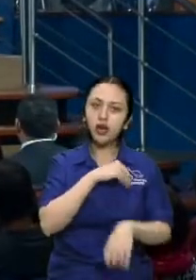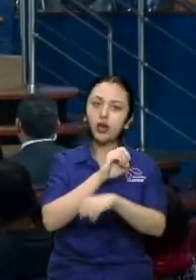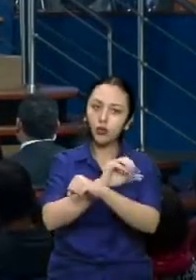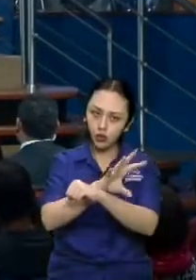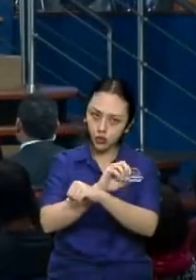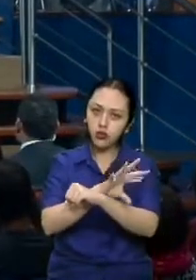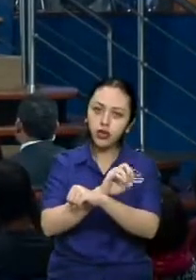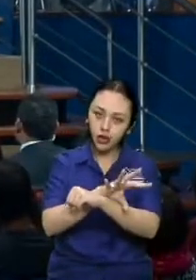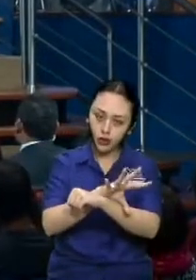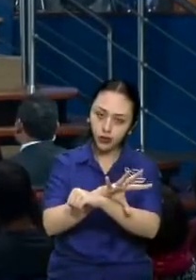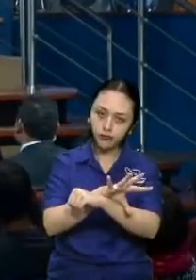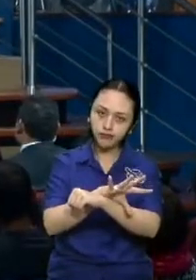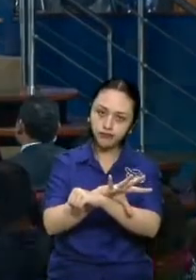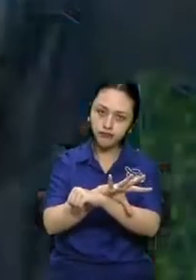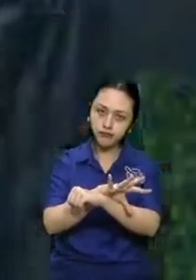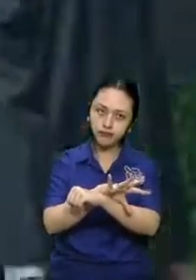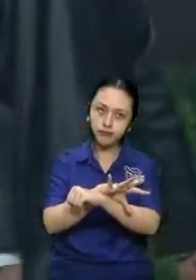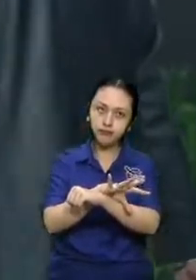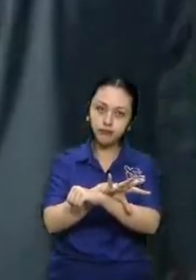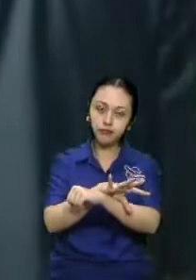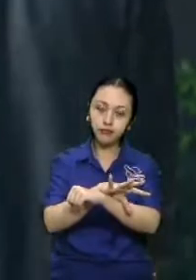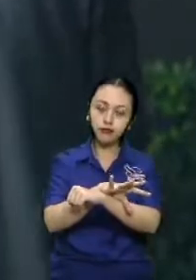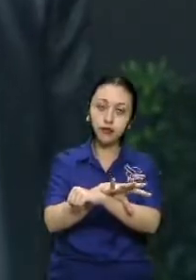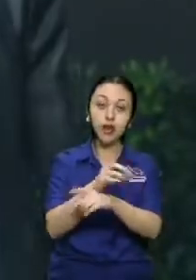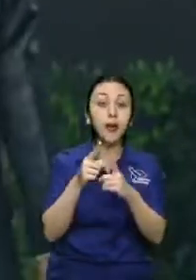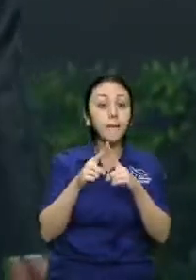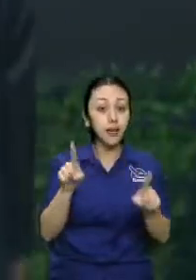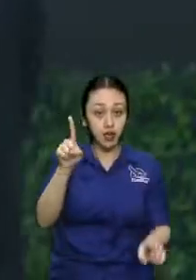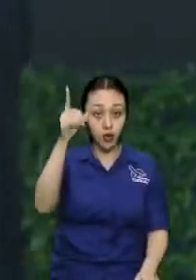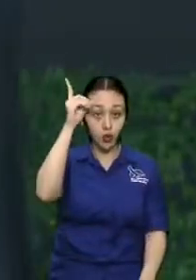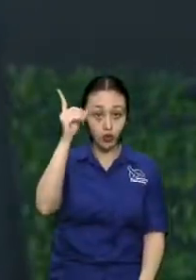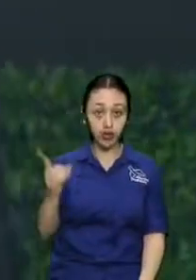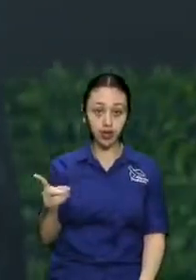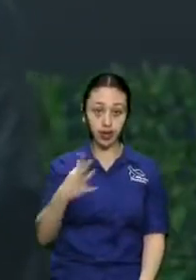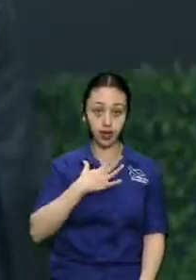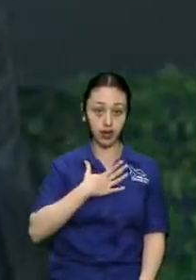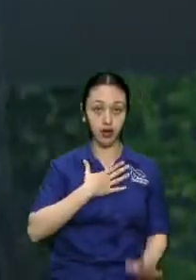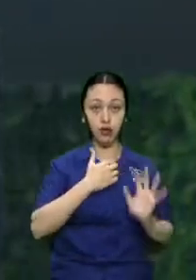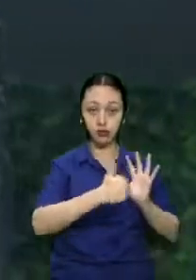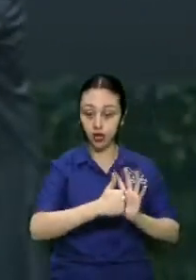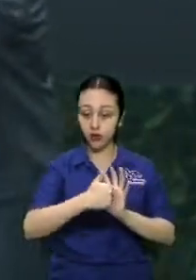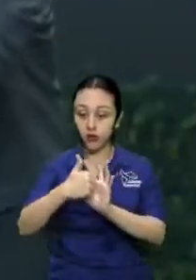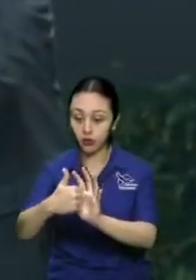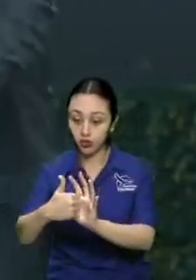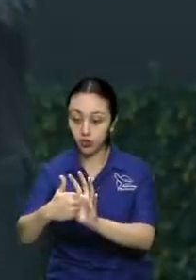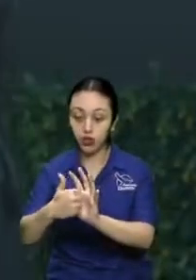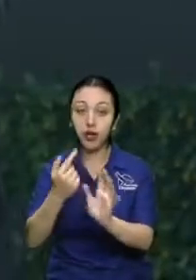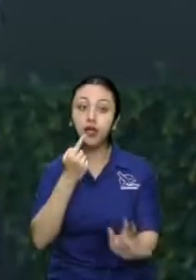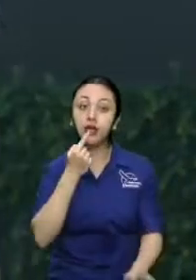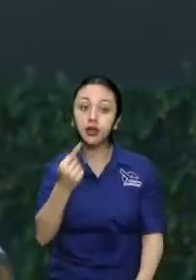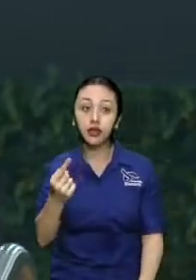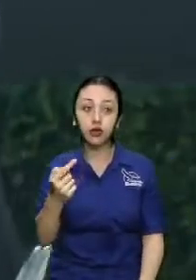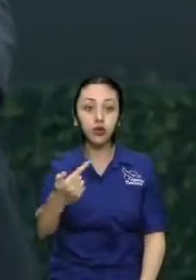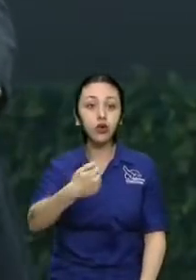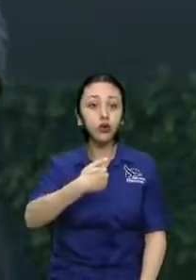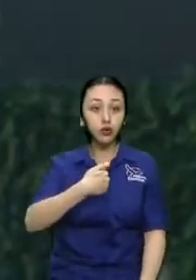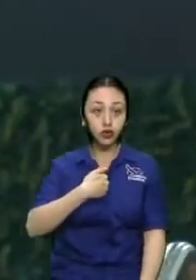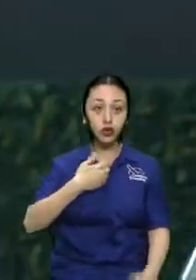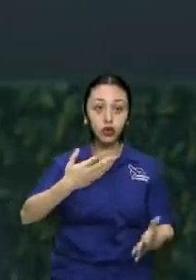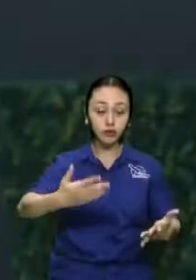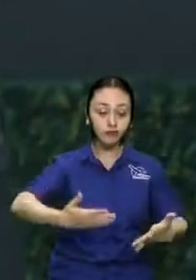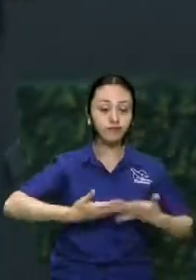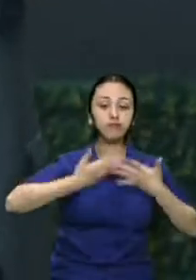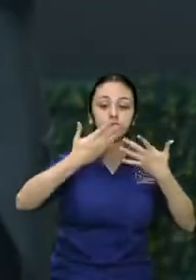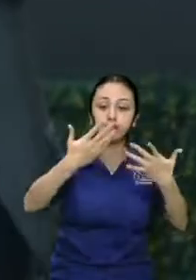acceso. Pero él se había parado un día y había dicho que dejaba delegaciones. Por favor, hermanos,